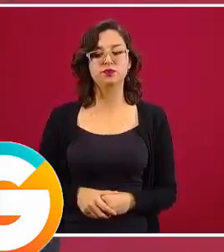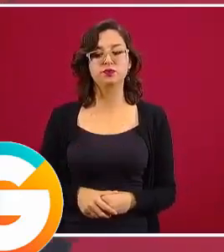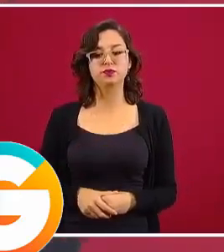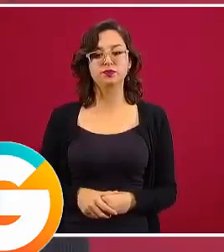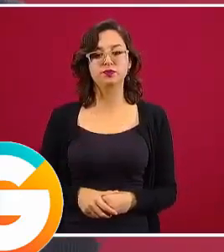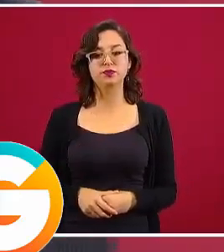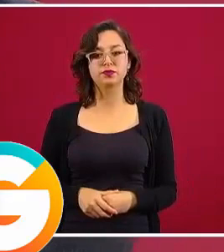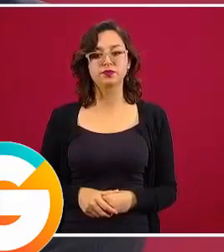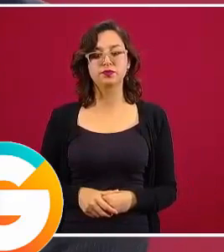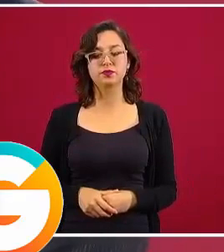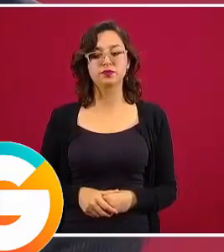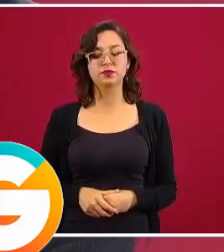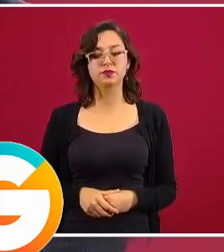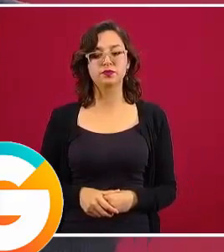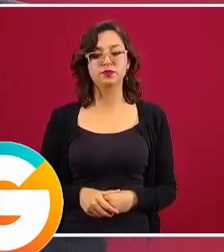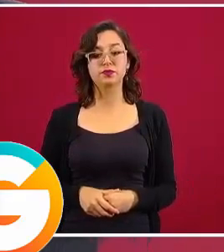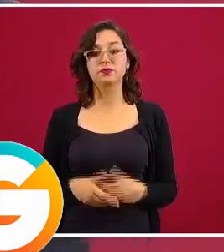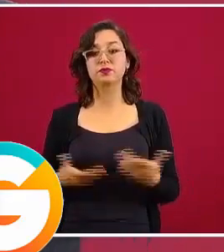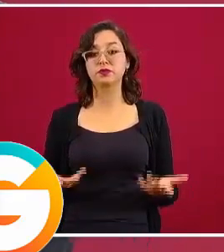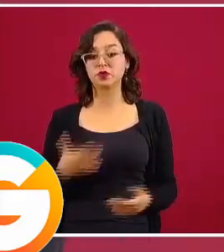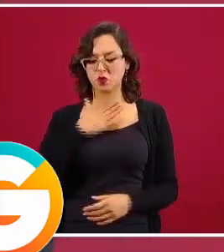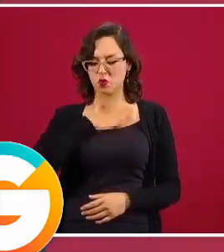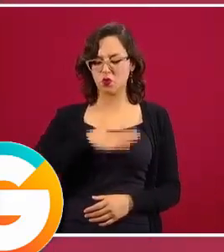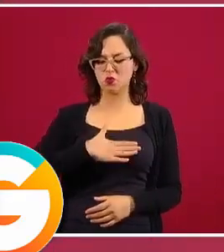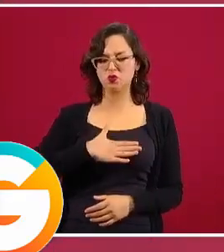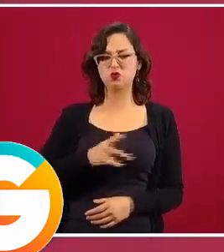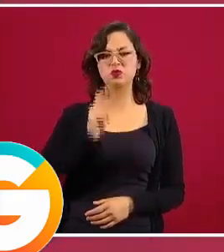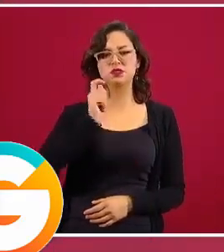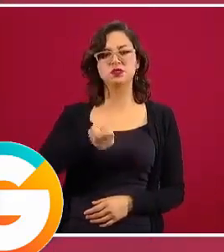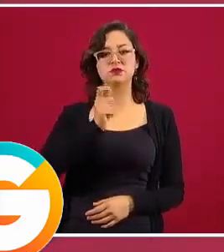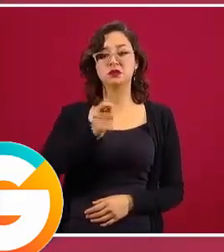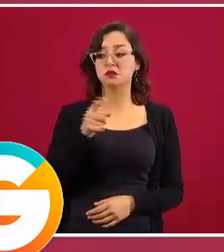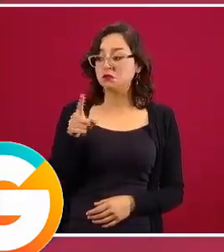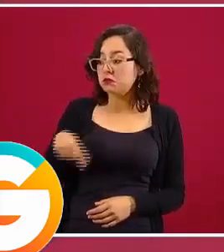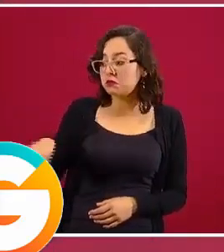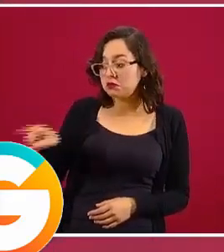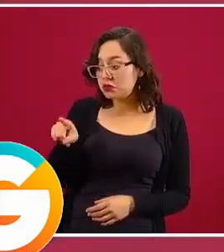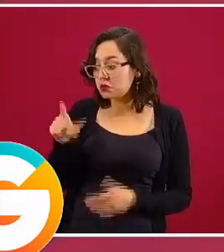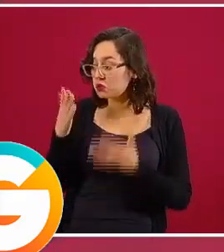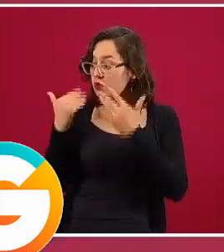Y justicia es darle más al que tiene menos.